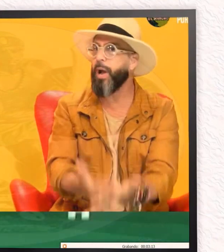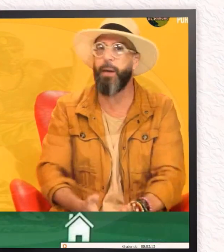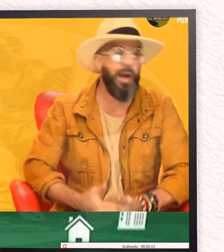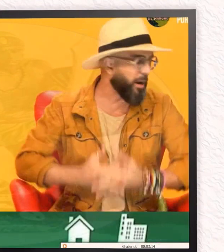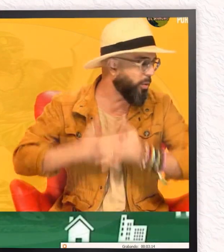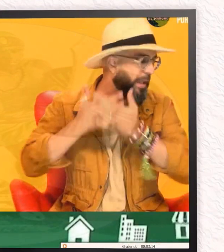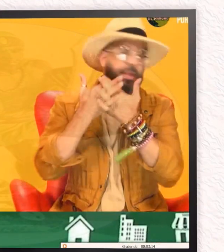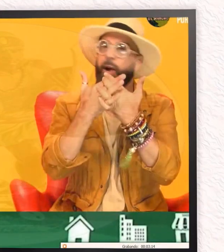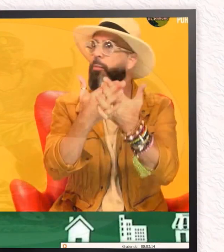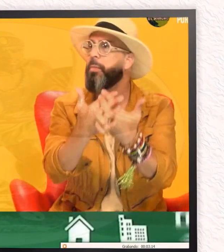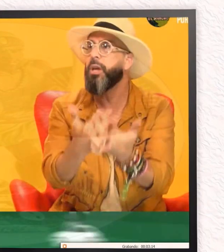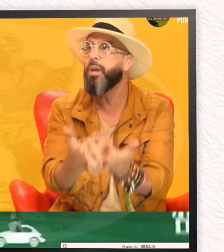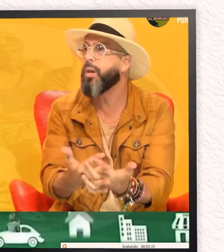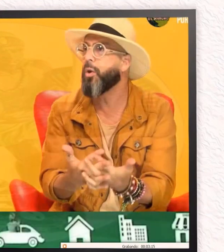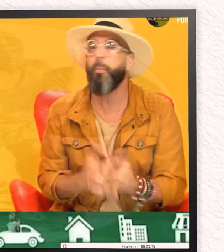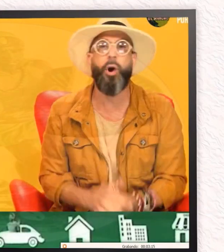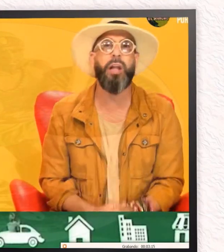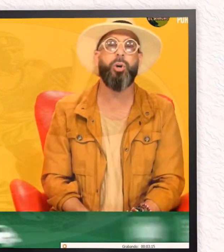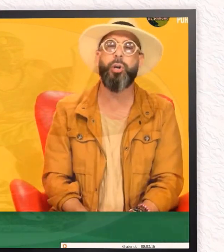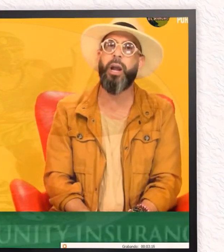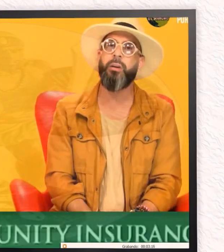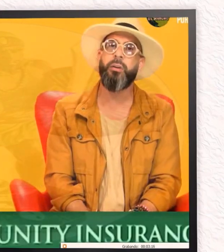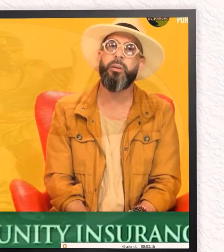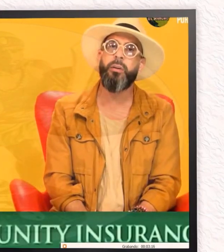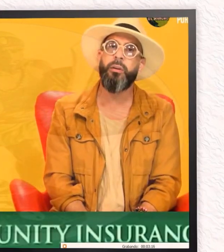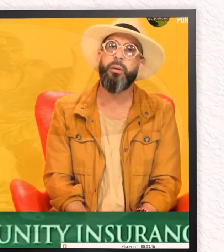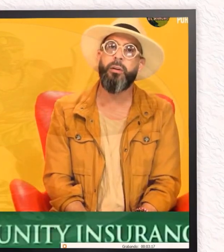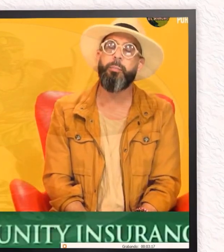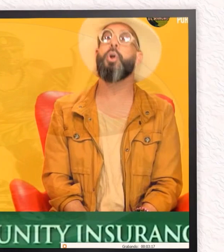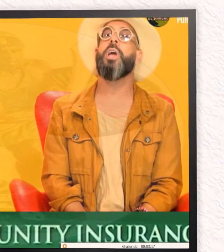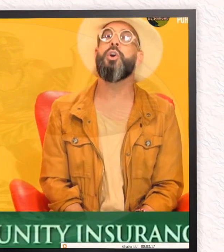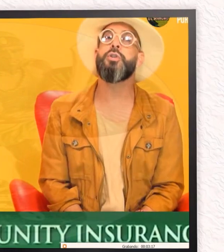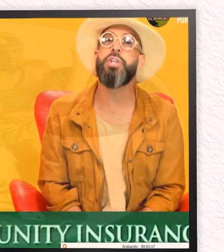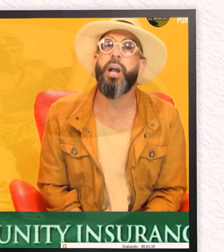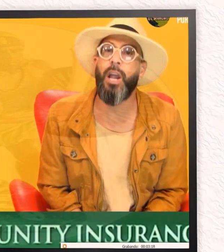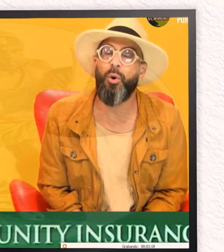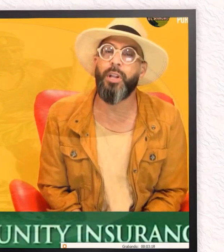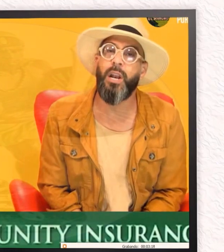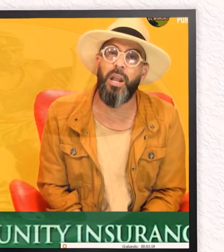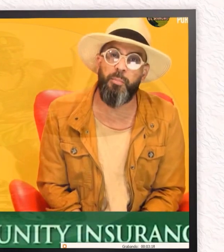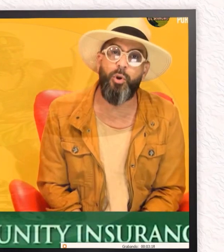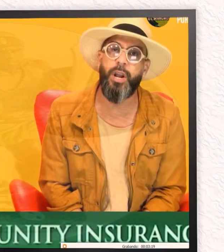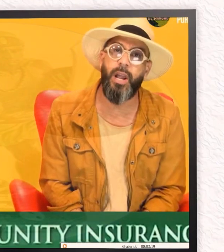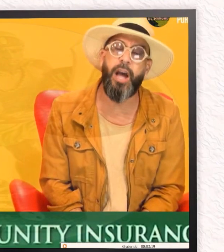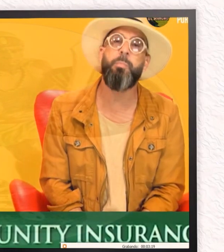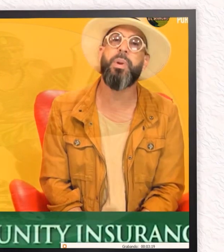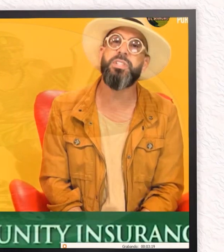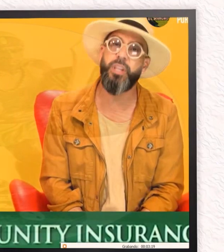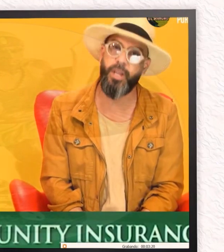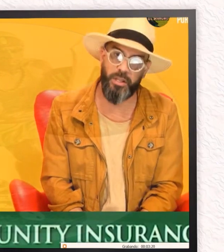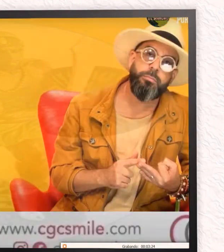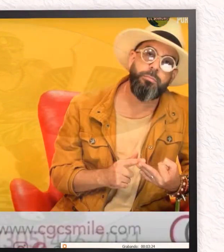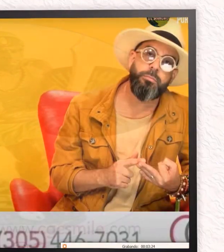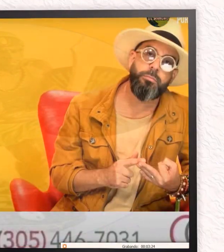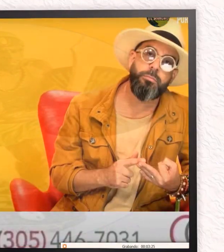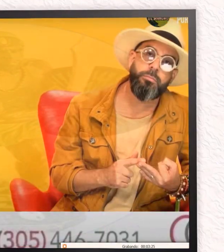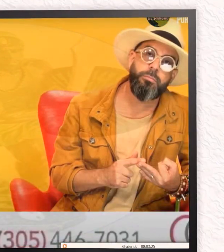cuenta con mi convocatoria porque yo sí creo que tenemos que crear un precedente